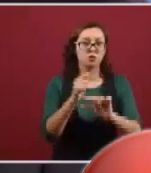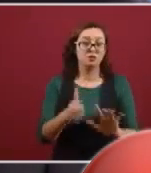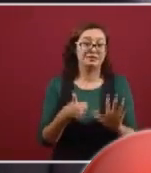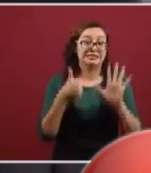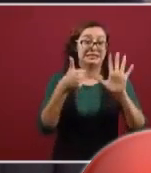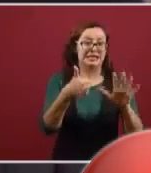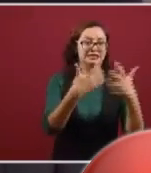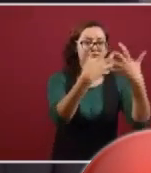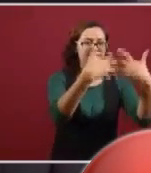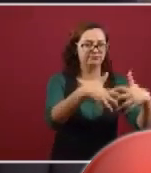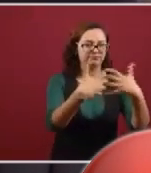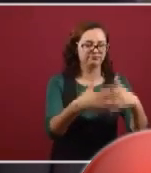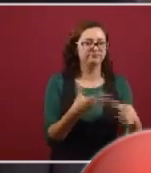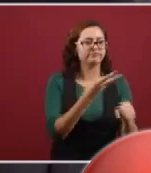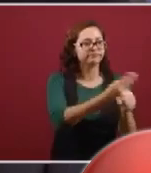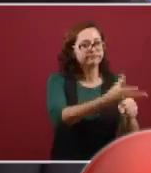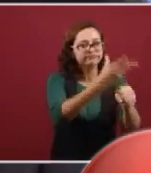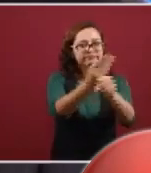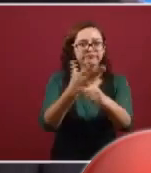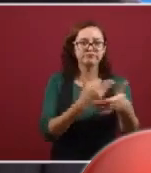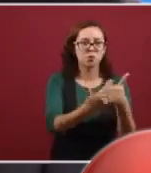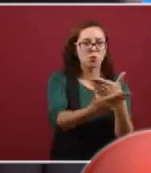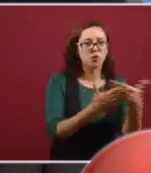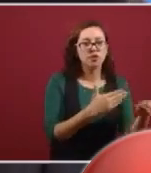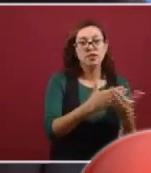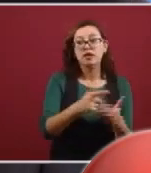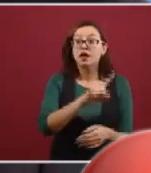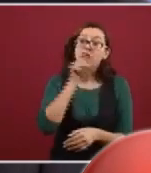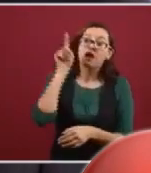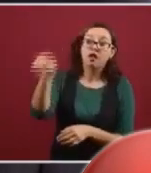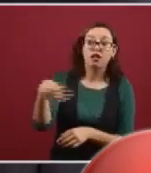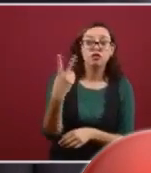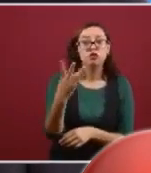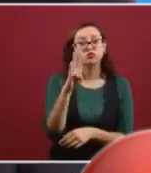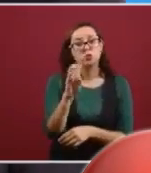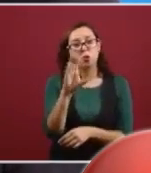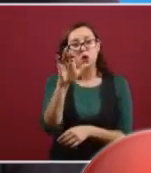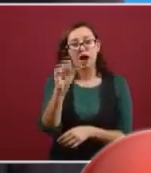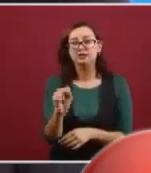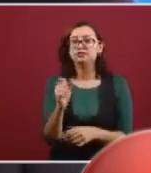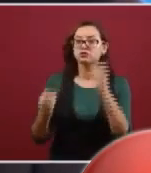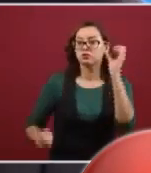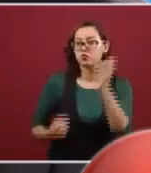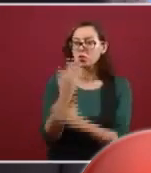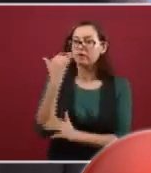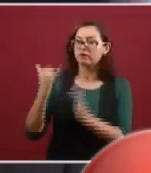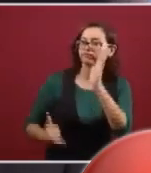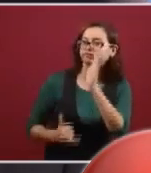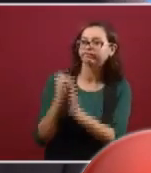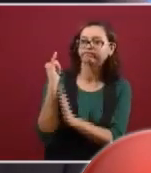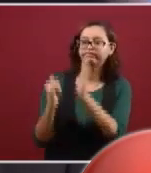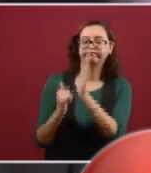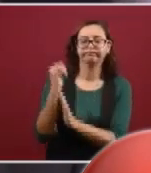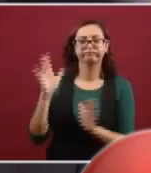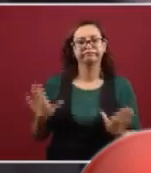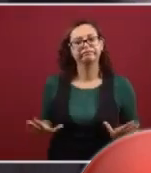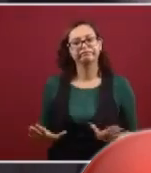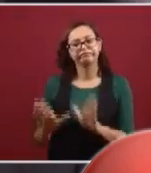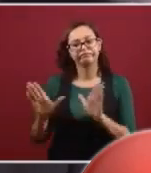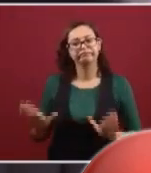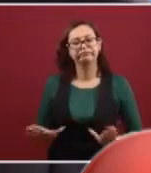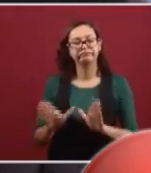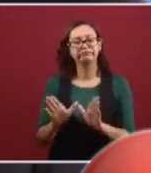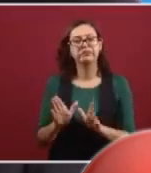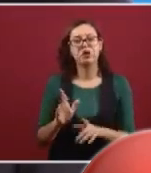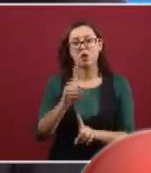refinerías y el desarrollo de la nueva refinería de Dos Bocas. La intención de este plan de negocios es que